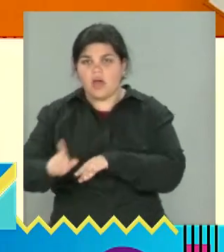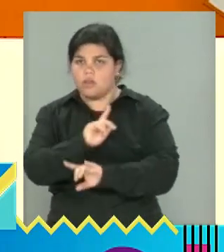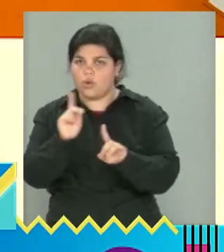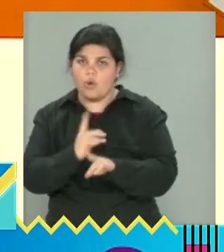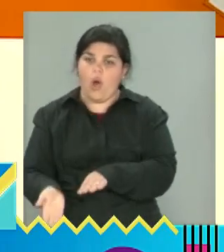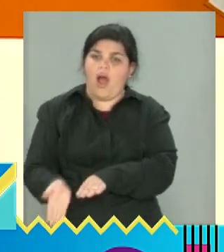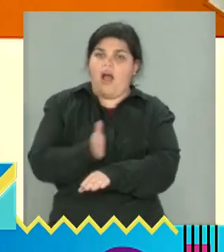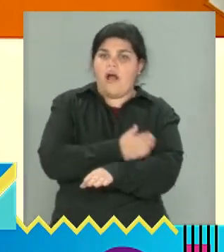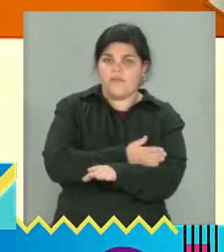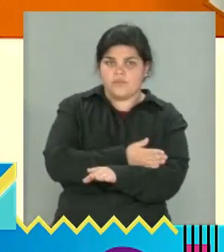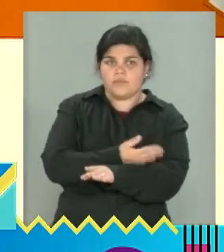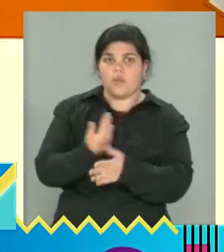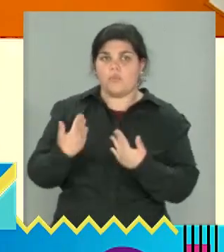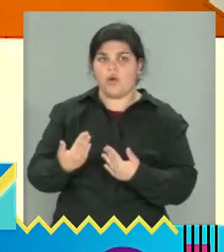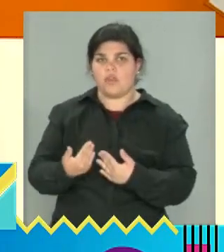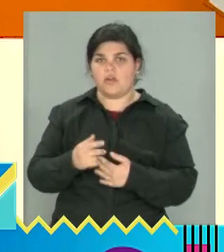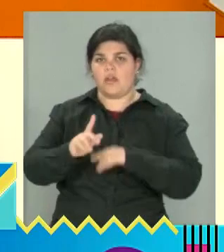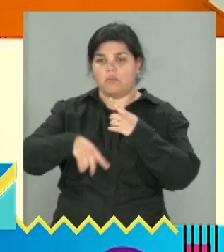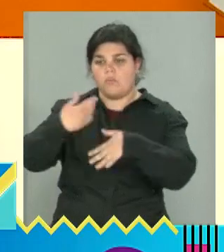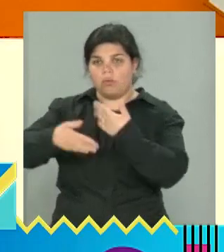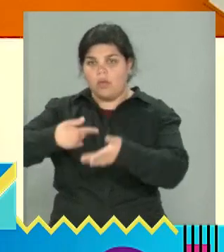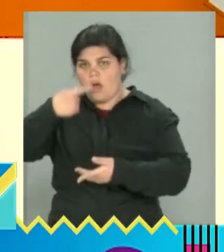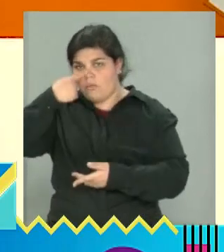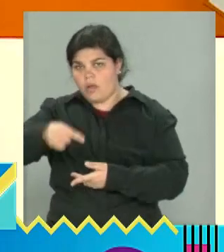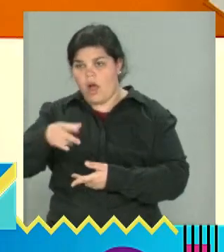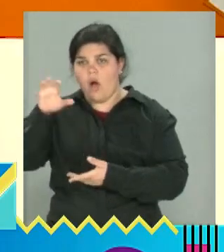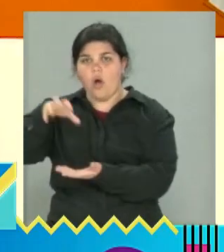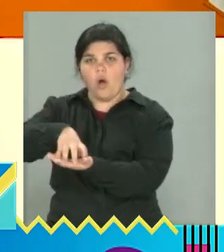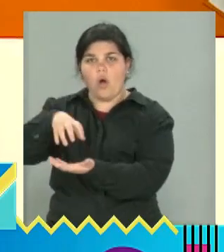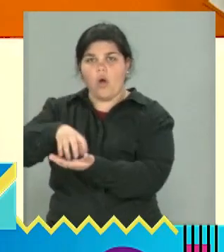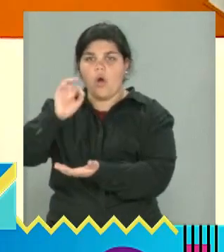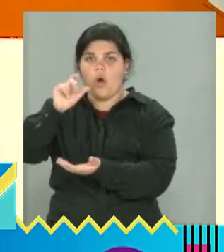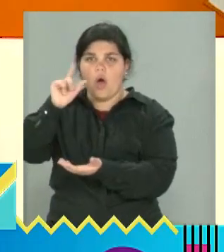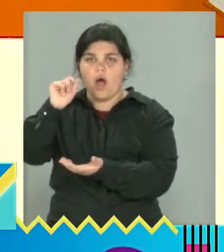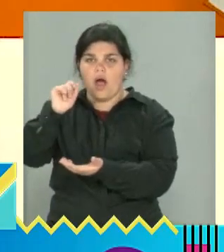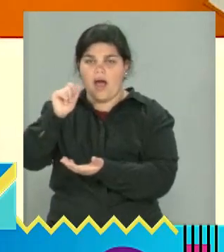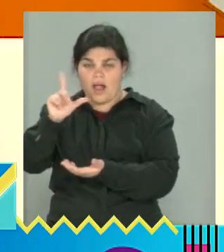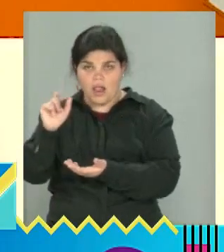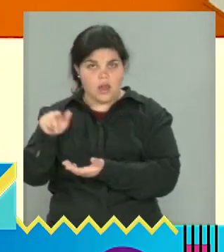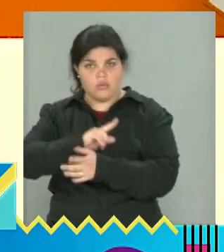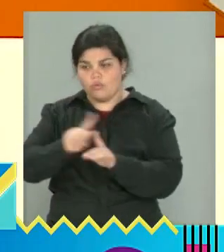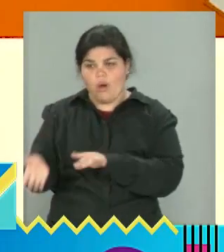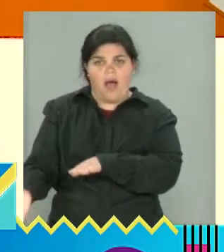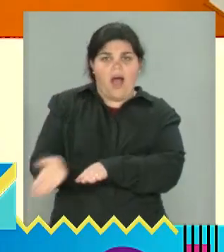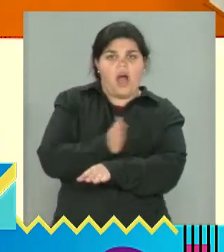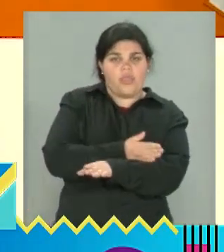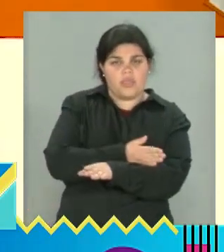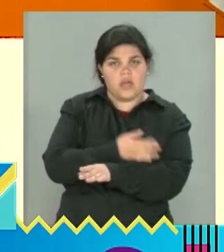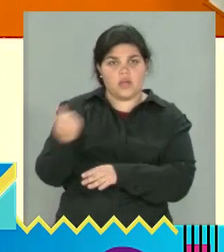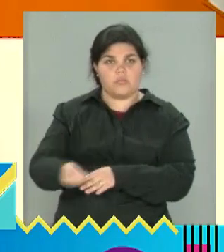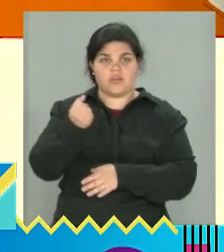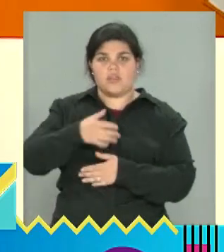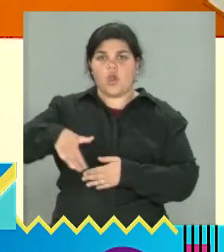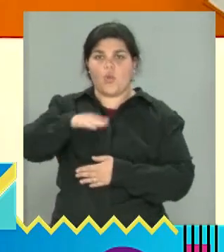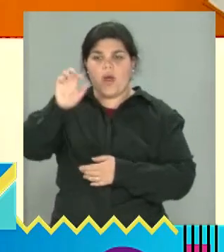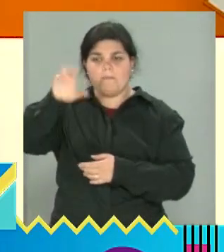estalle y termine interviniendo el OAL. O sea, poder realmente hacer políticas, trabajar desde las políticas